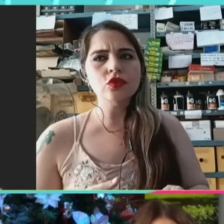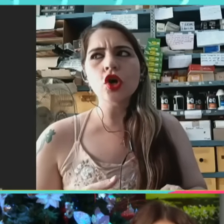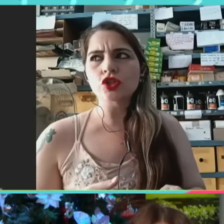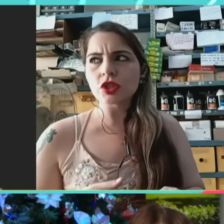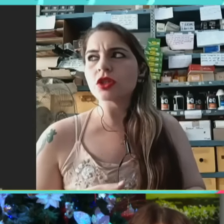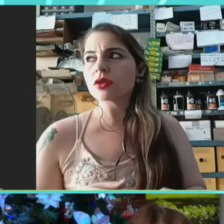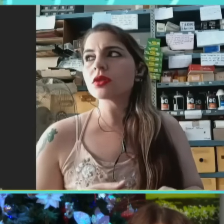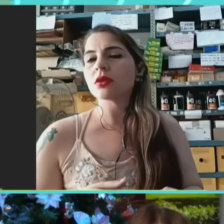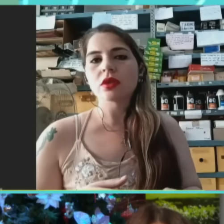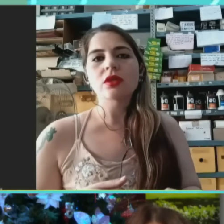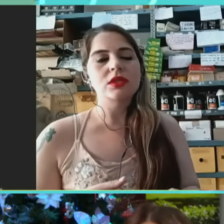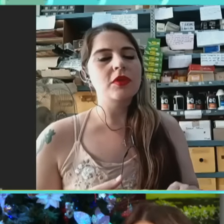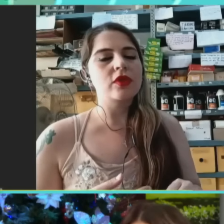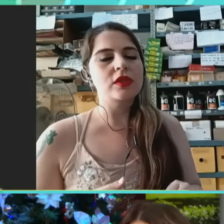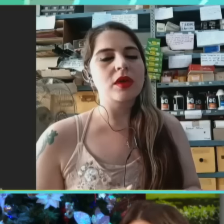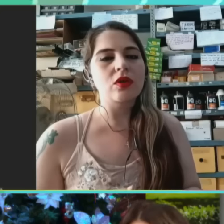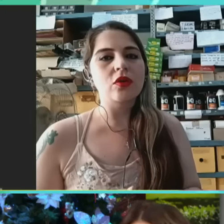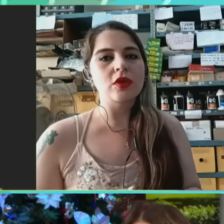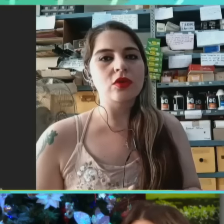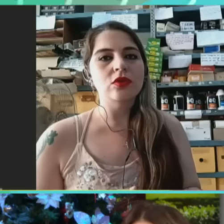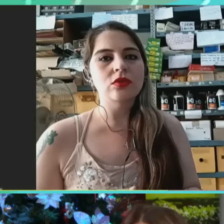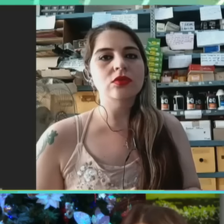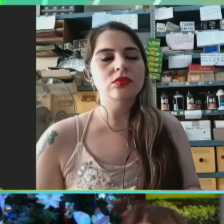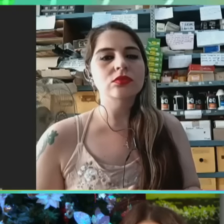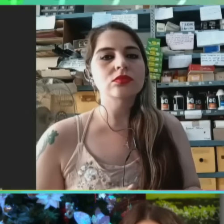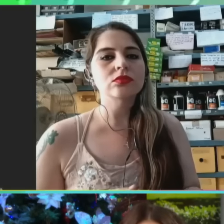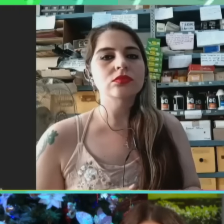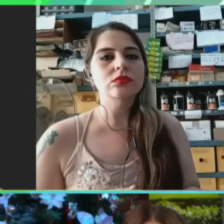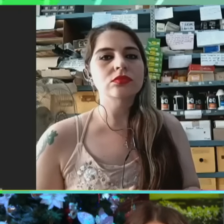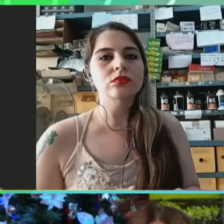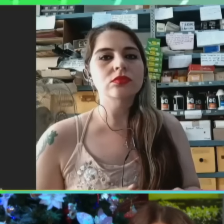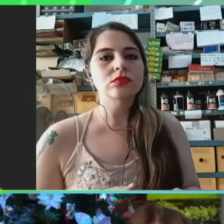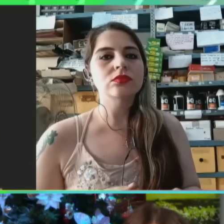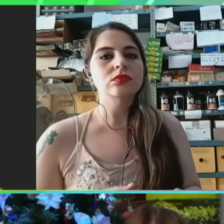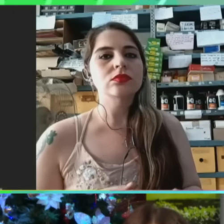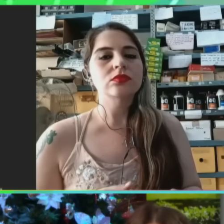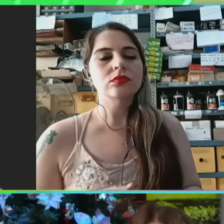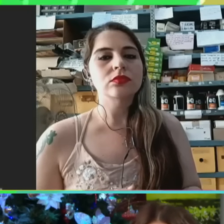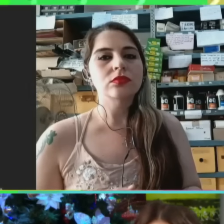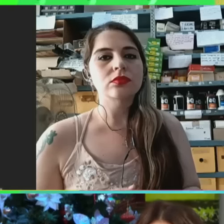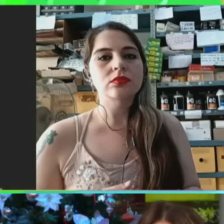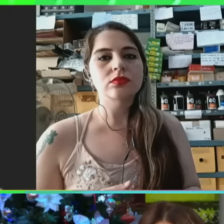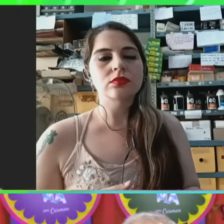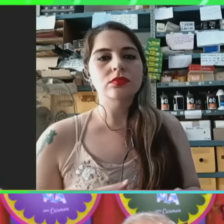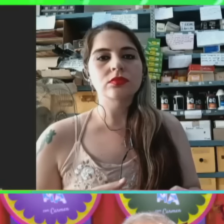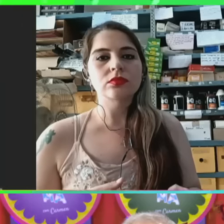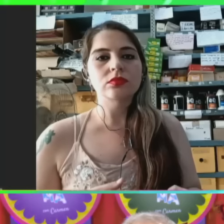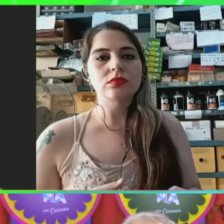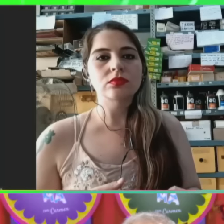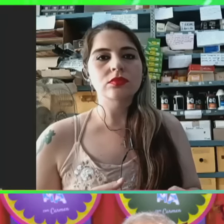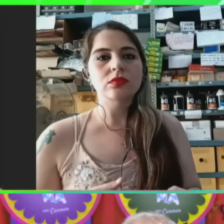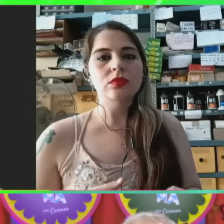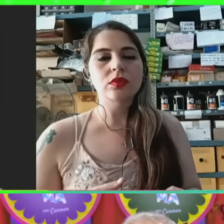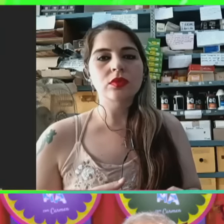te quisiera? Y mismo la mamá, mismo su lema, siendo la nieta, ¿no? ¿Puede ser que venga por el lado de tu mamá, que no